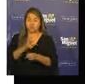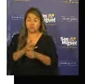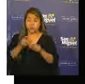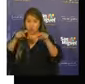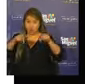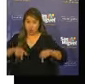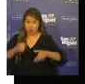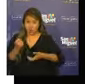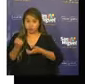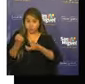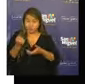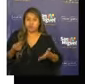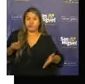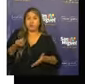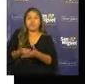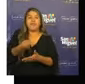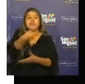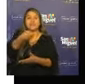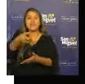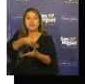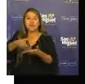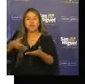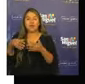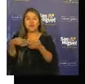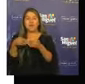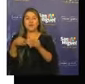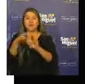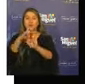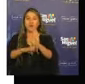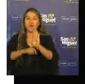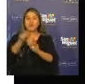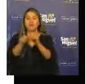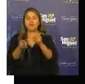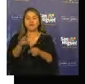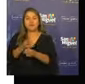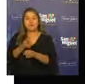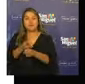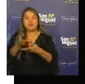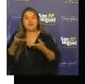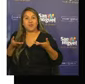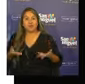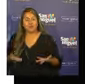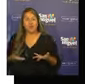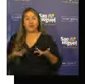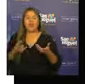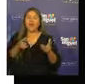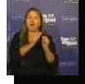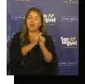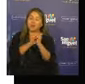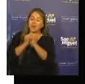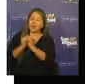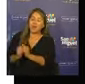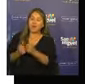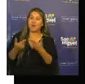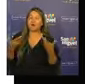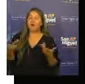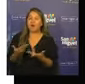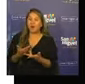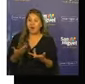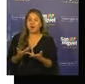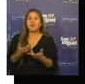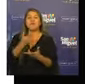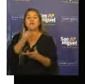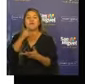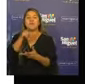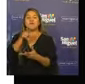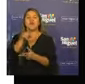invertimos alrededor de 100 millones de pesos en programas para personas mayores, en cómo los acompañamos, en cómo hoy día hacemos